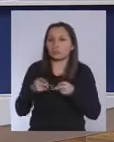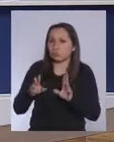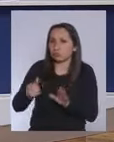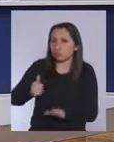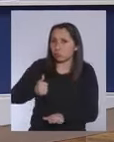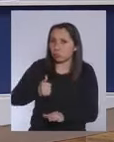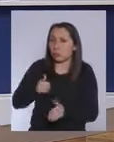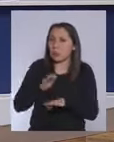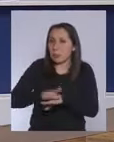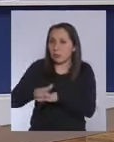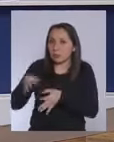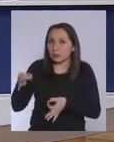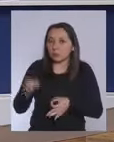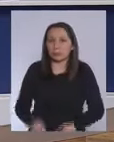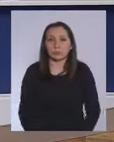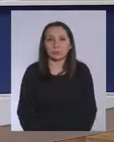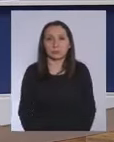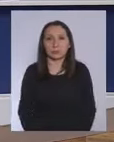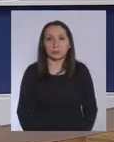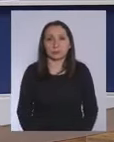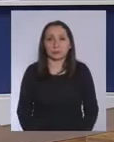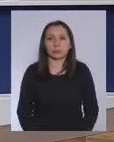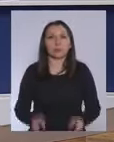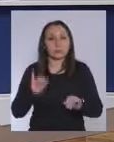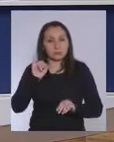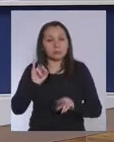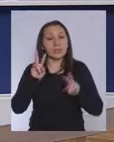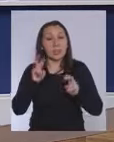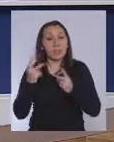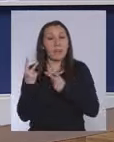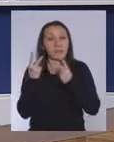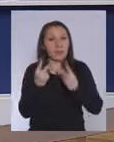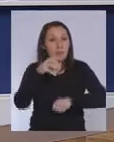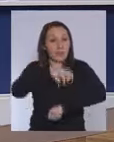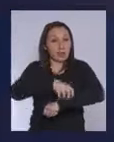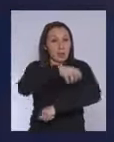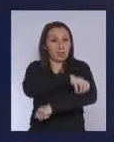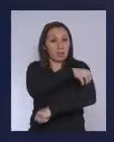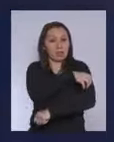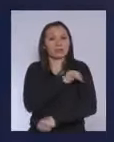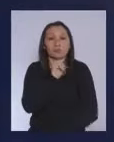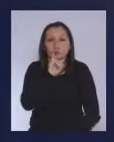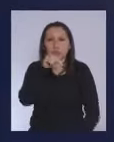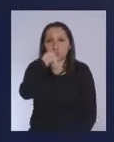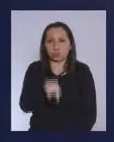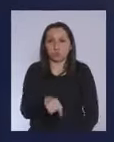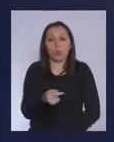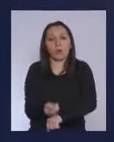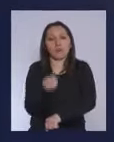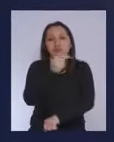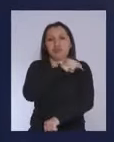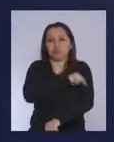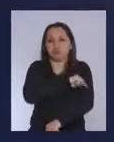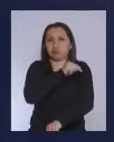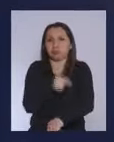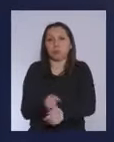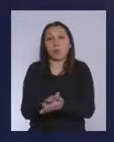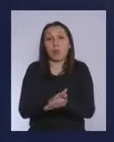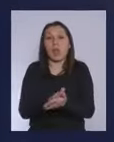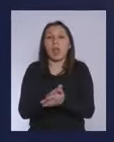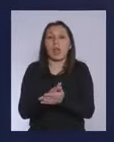permiso y las interregionales y hoy día los tanto los